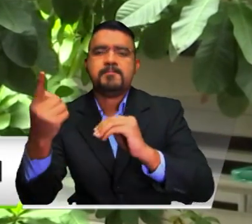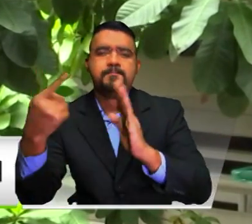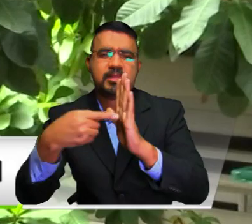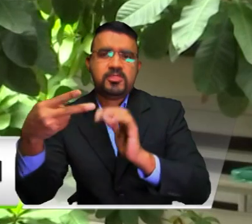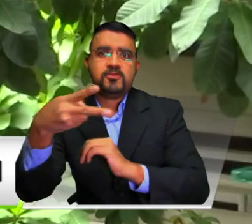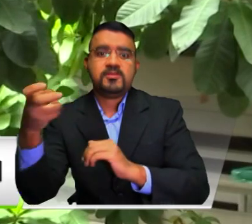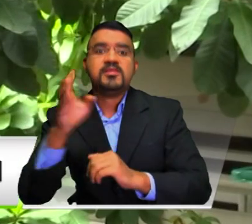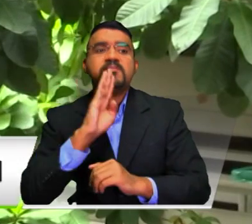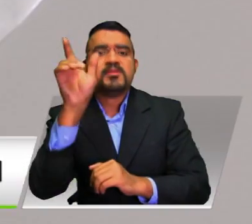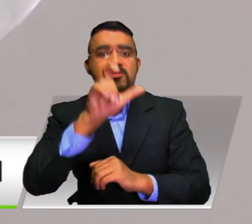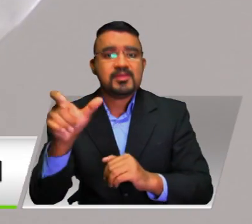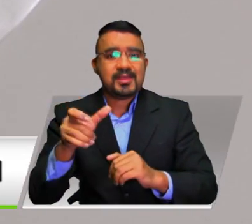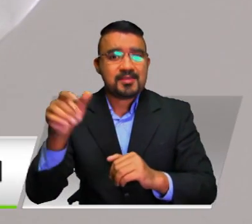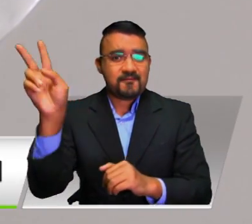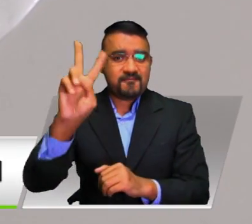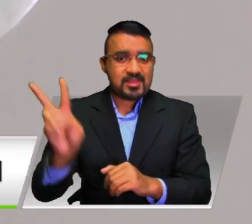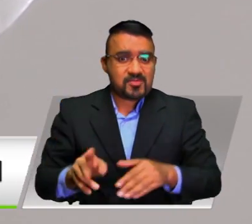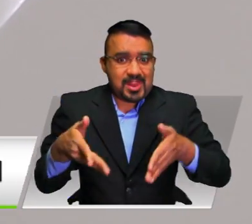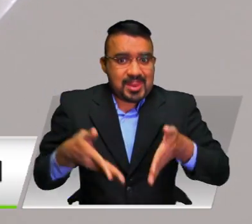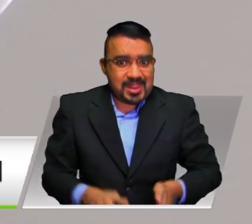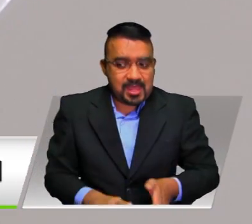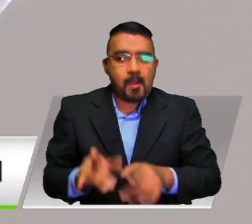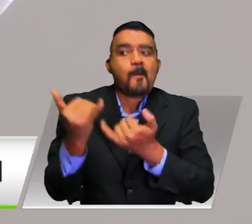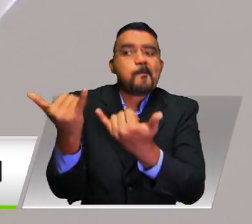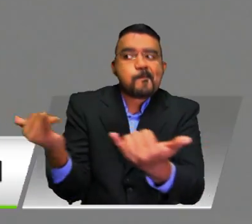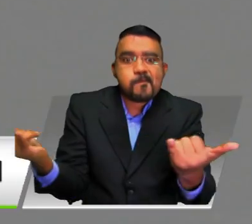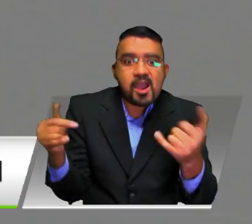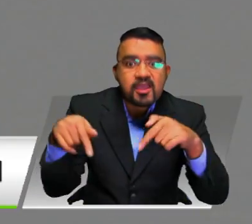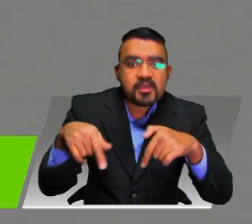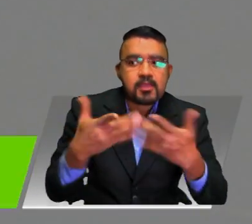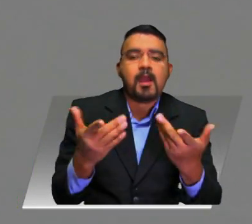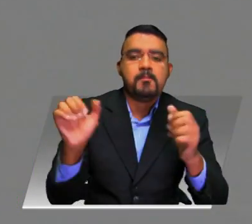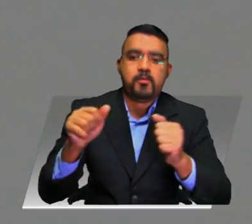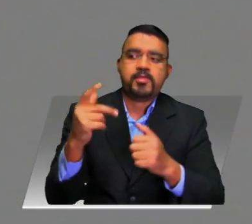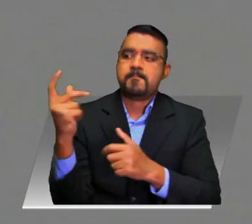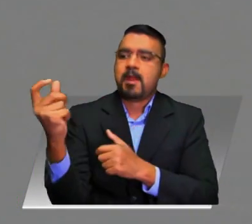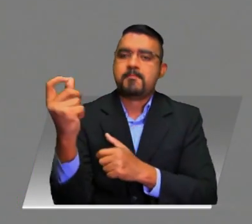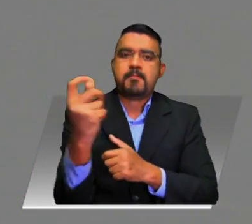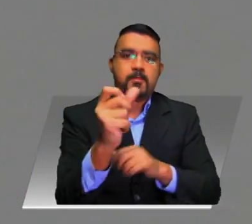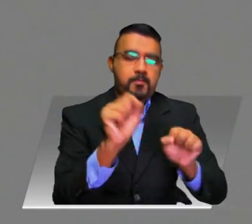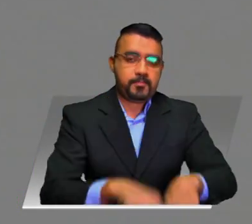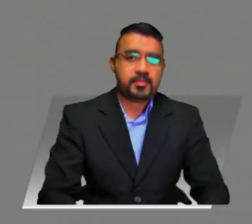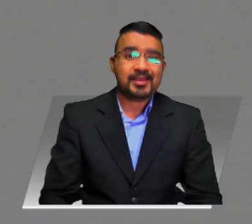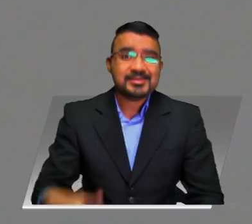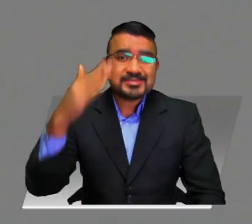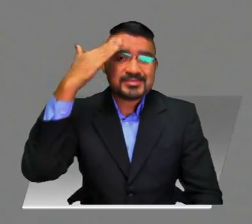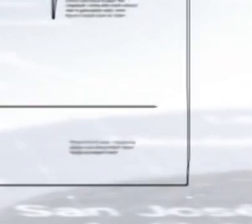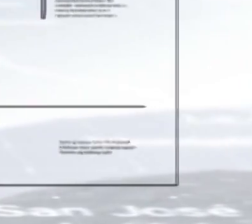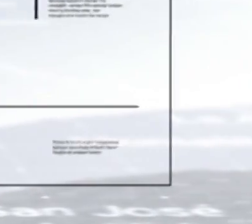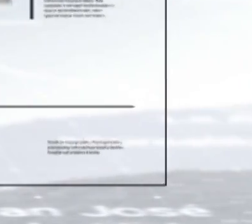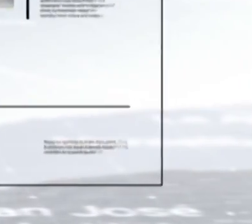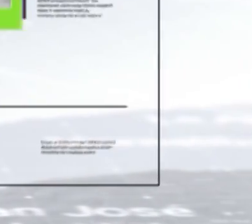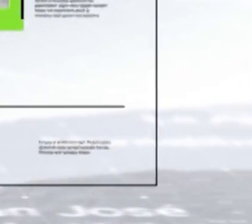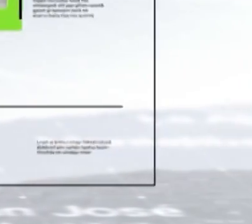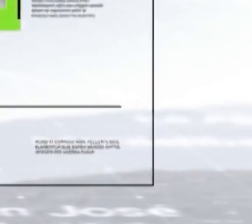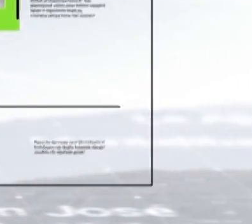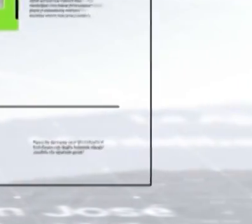que ser incluidos en esta vacunación los alcaldes piden que la distribución de las vacunas se haga de forma equitativa en todo el territorio